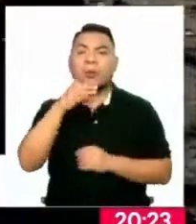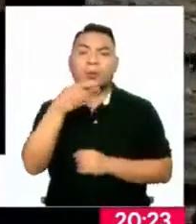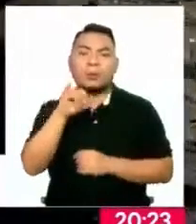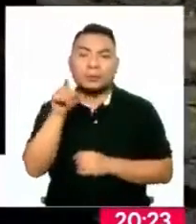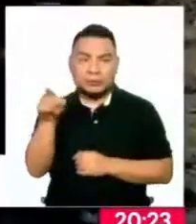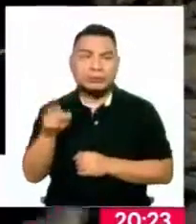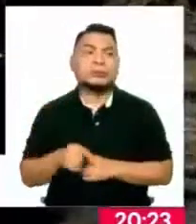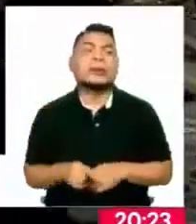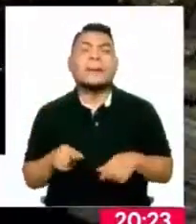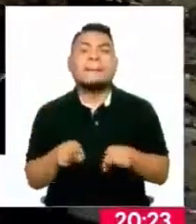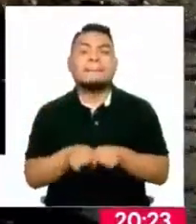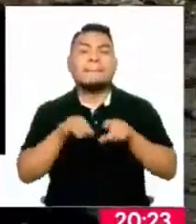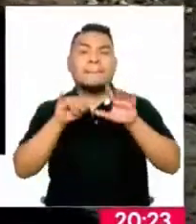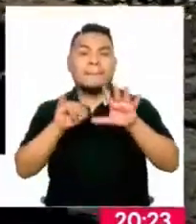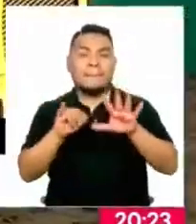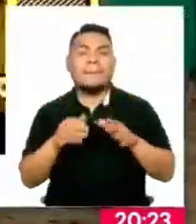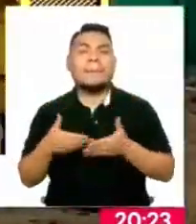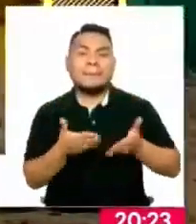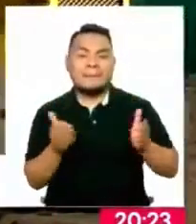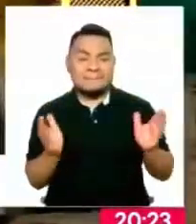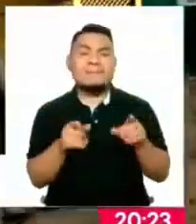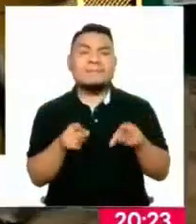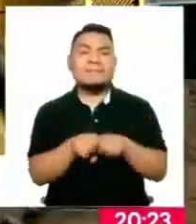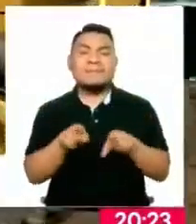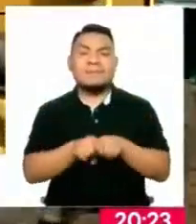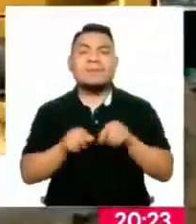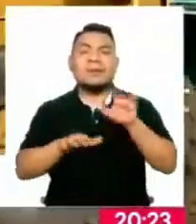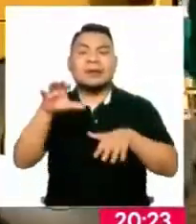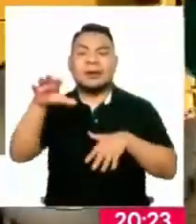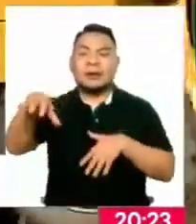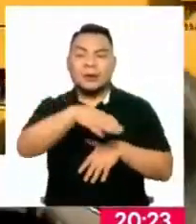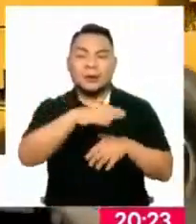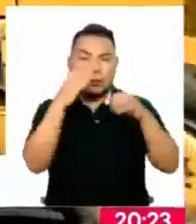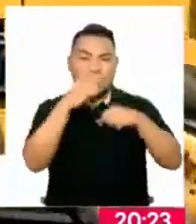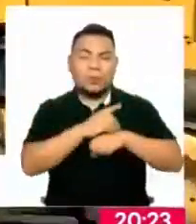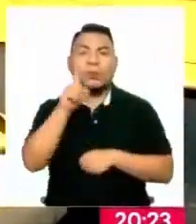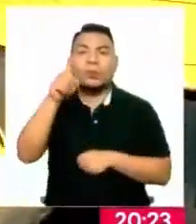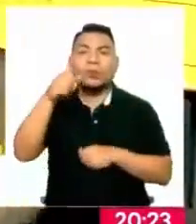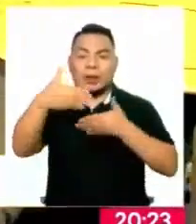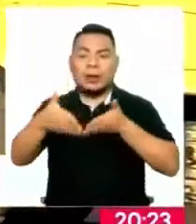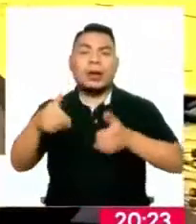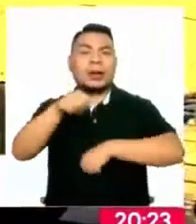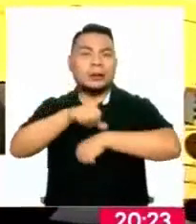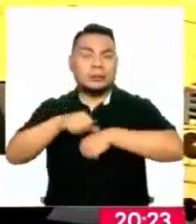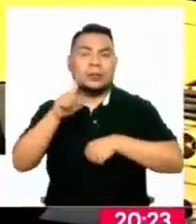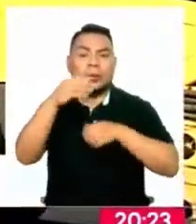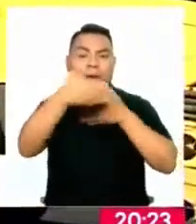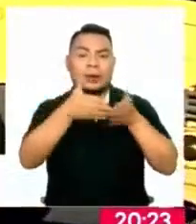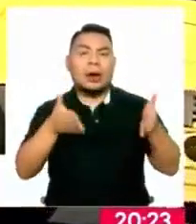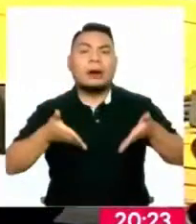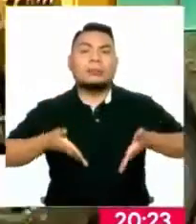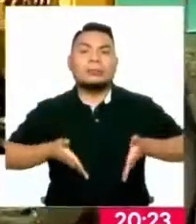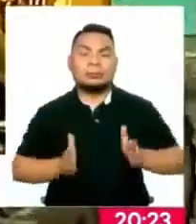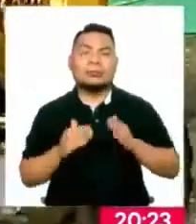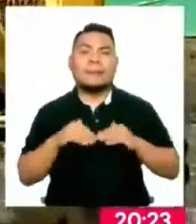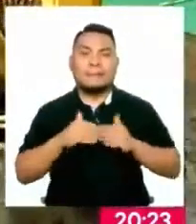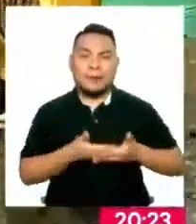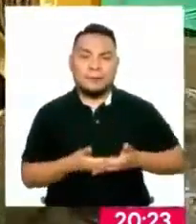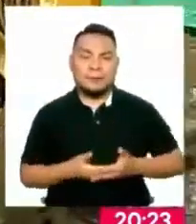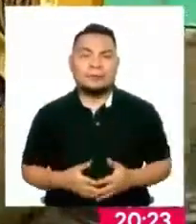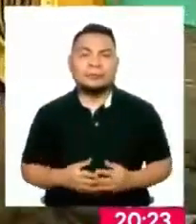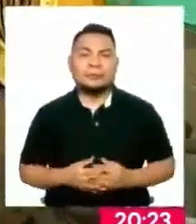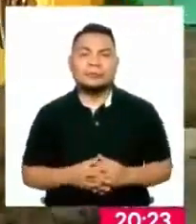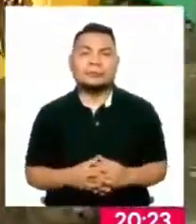cuidados intensivos, 6 cunas, 15 consultorios, una sala de operaciones y una sala de parto.